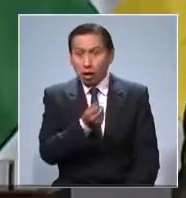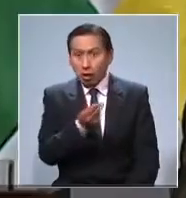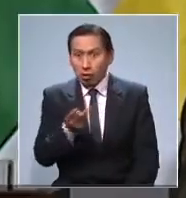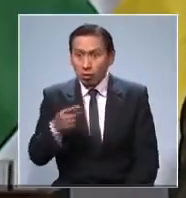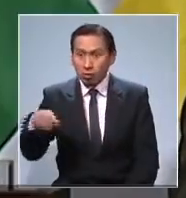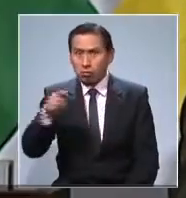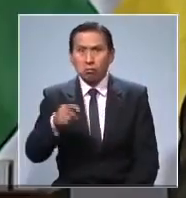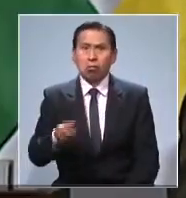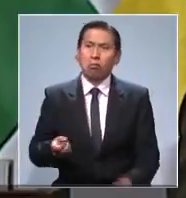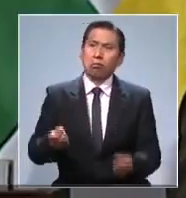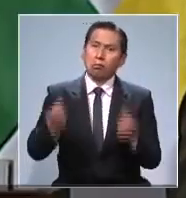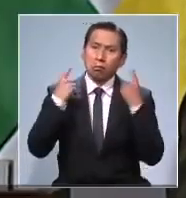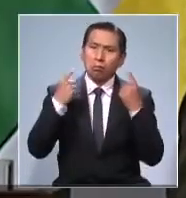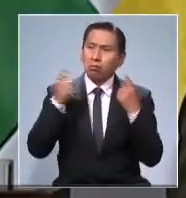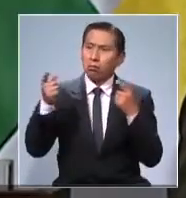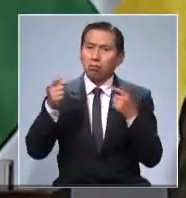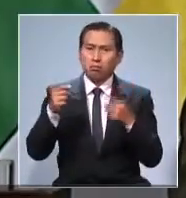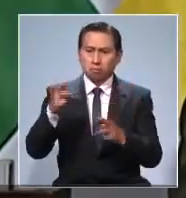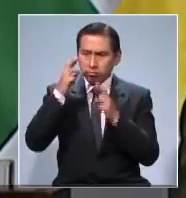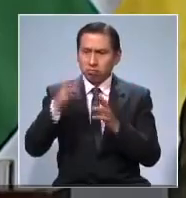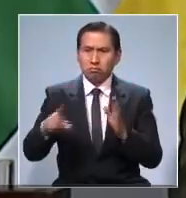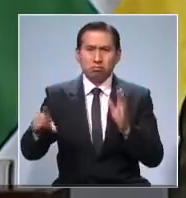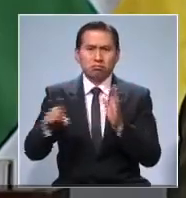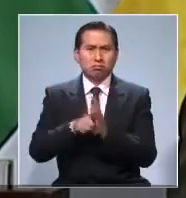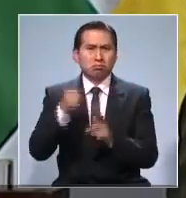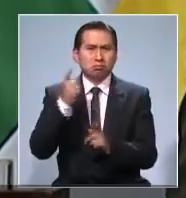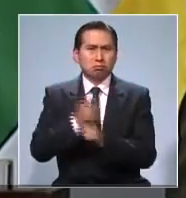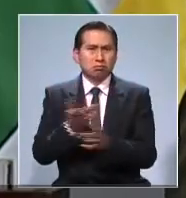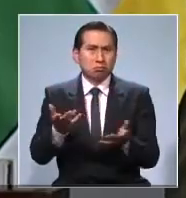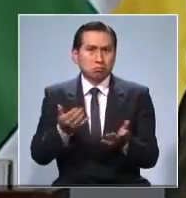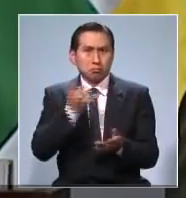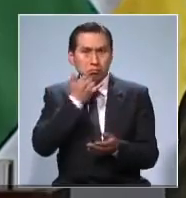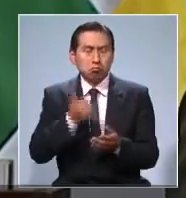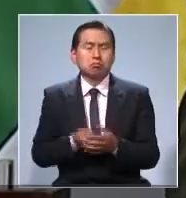hubieran desconocido el orden legalmente establecido.